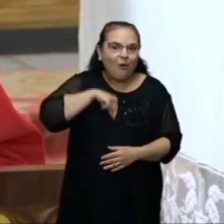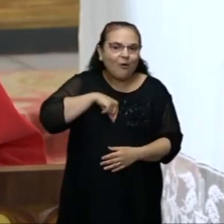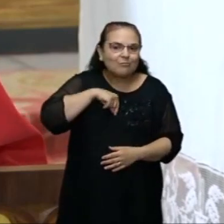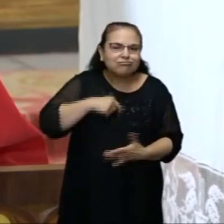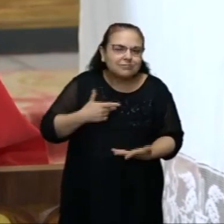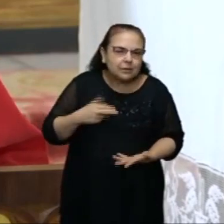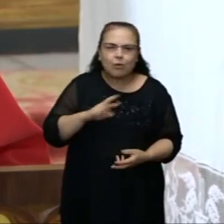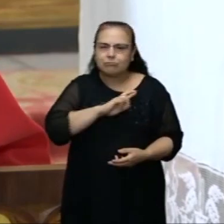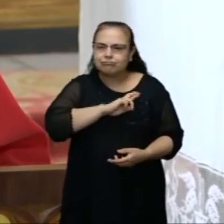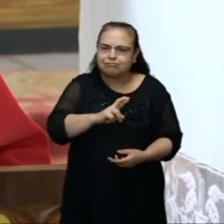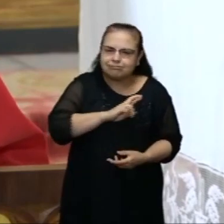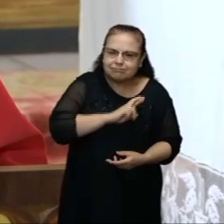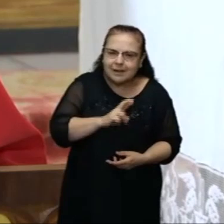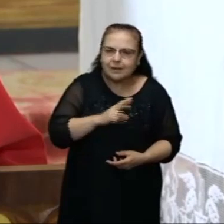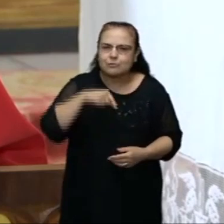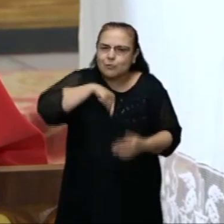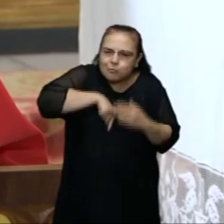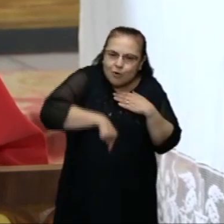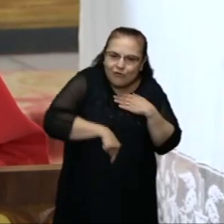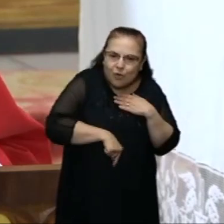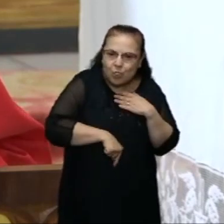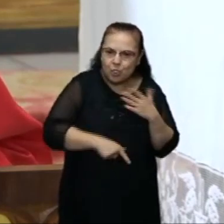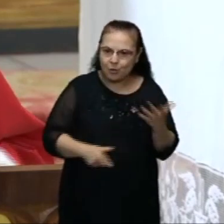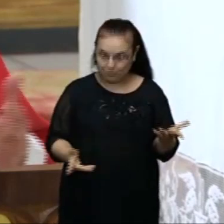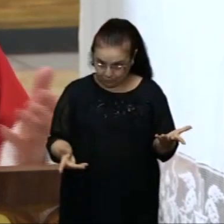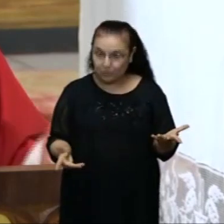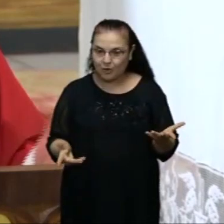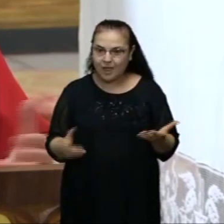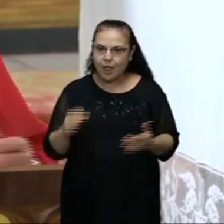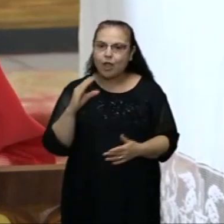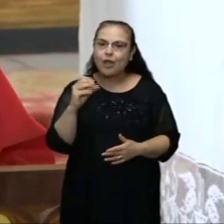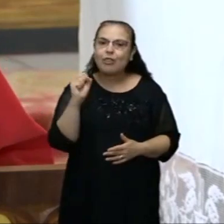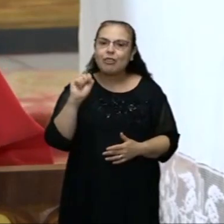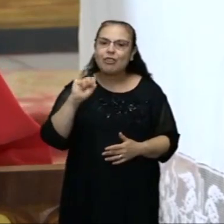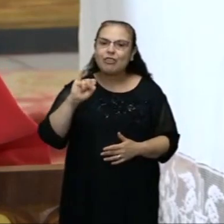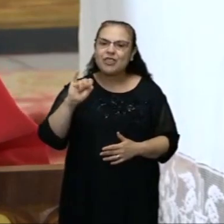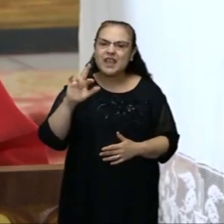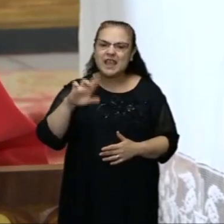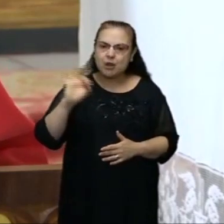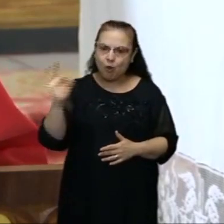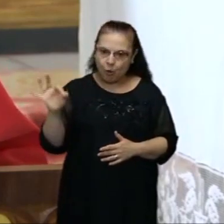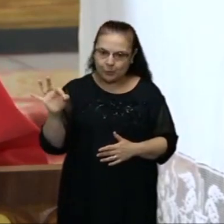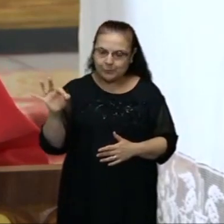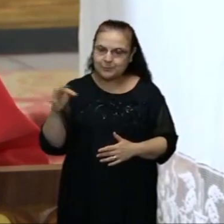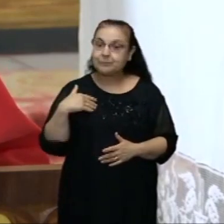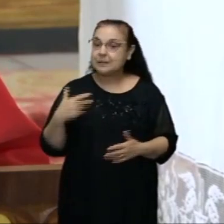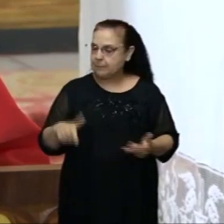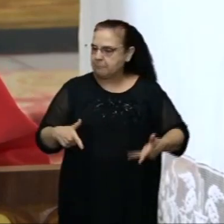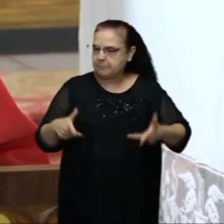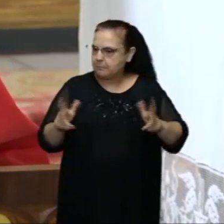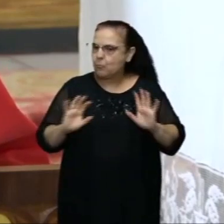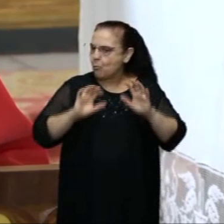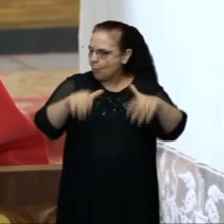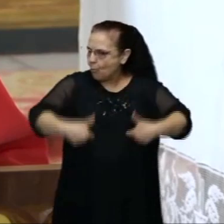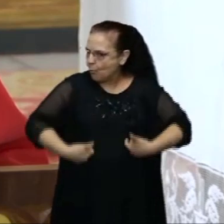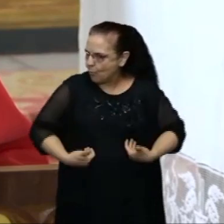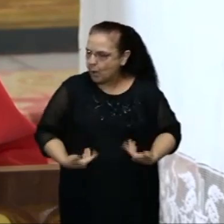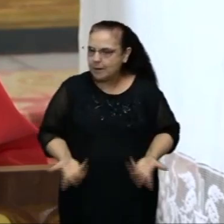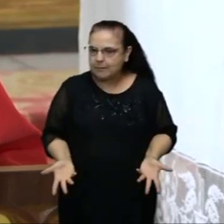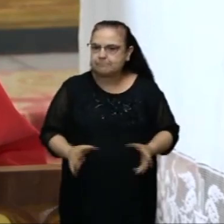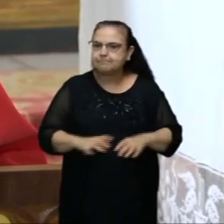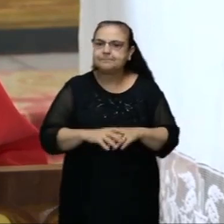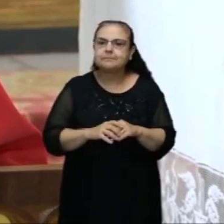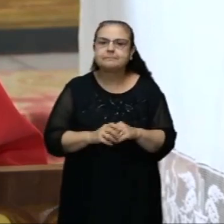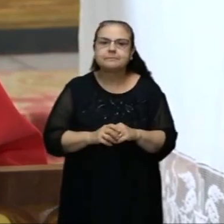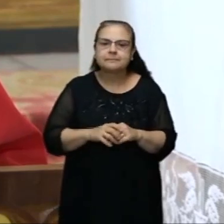sentido religioso muy profundo. Ciro es el que les permite la vuelta a la tierra desde